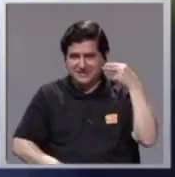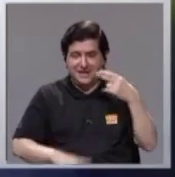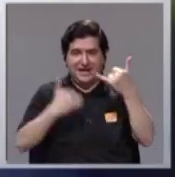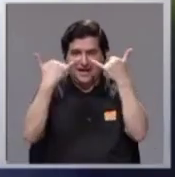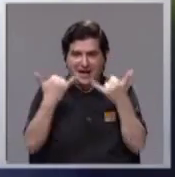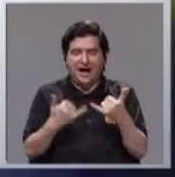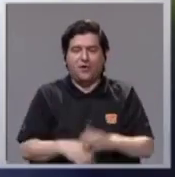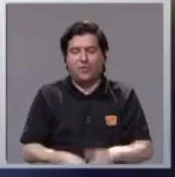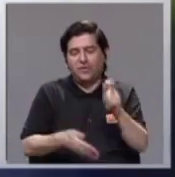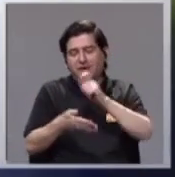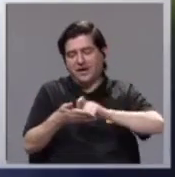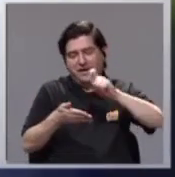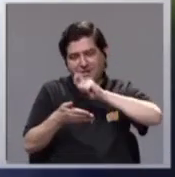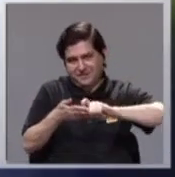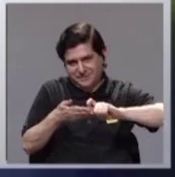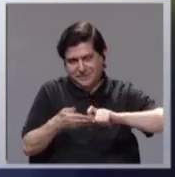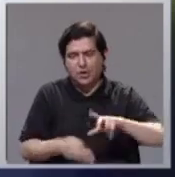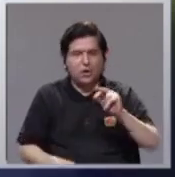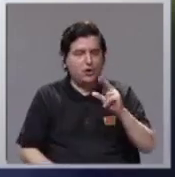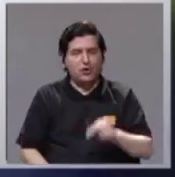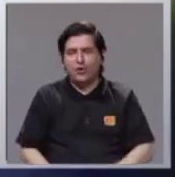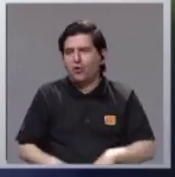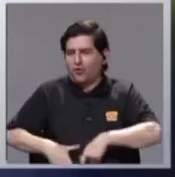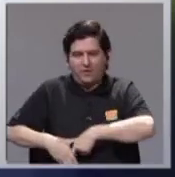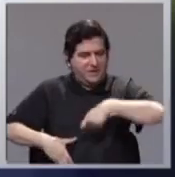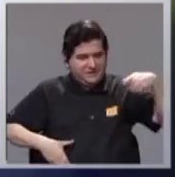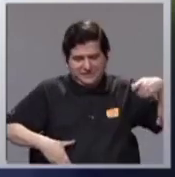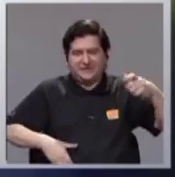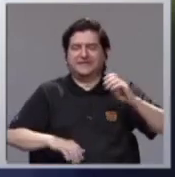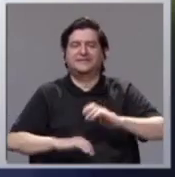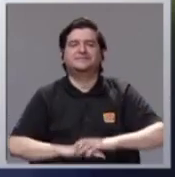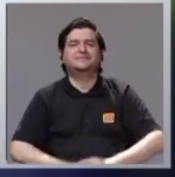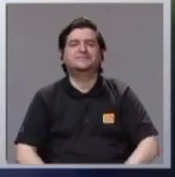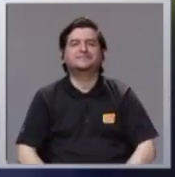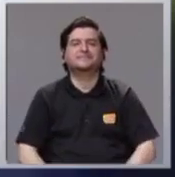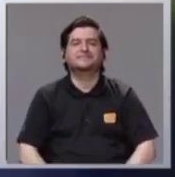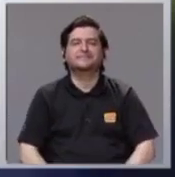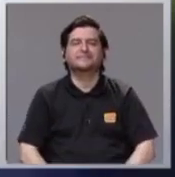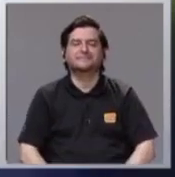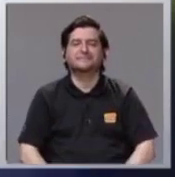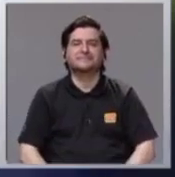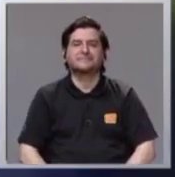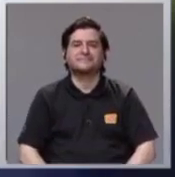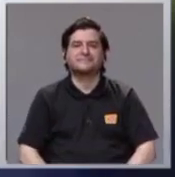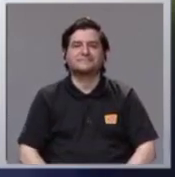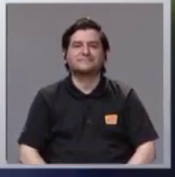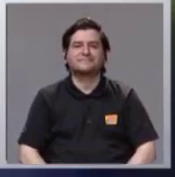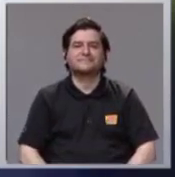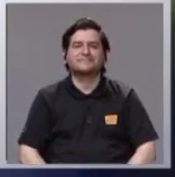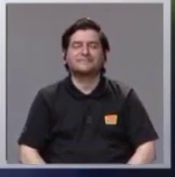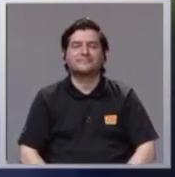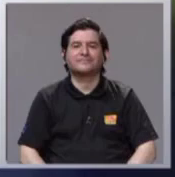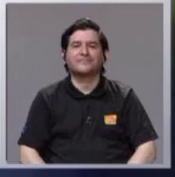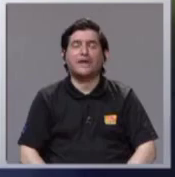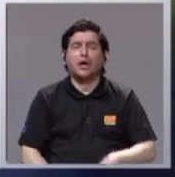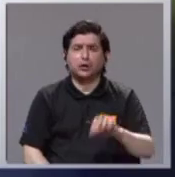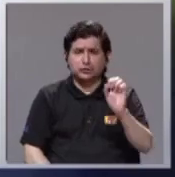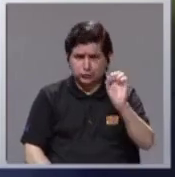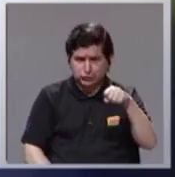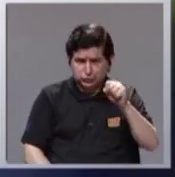Por favor. Sí, pero la verdad es que no regresó a Gante Carlos V en